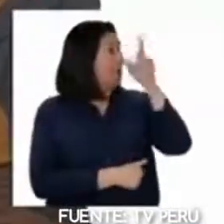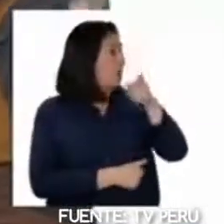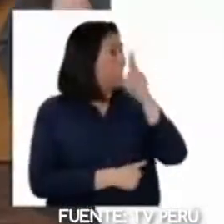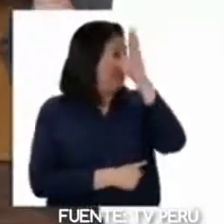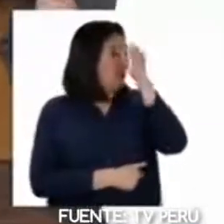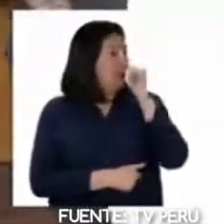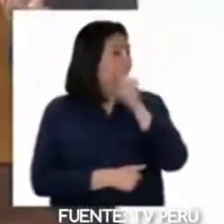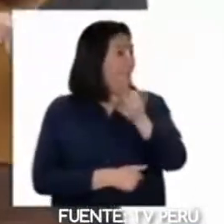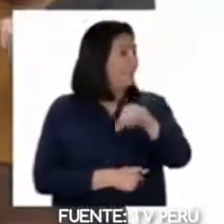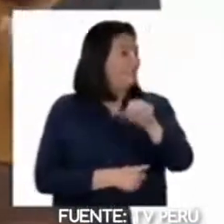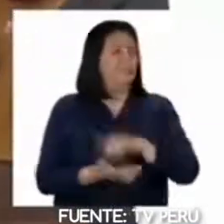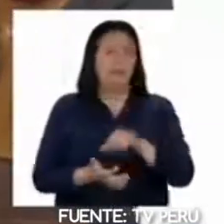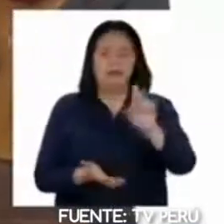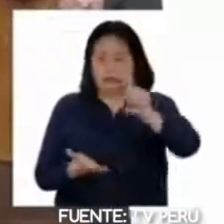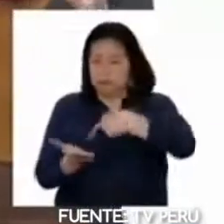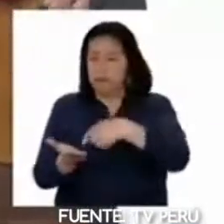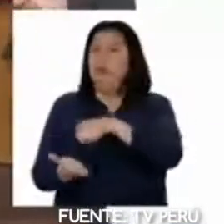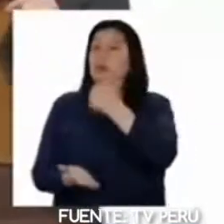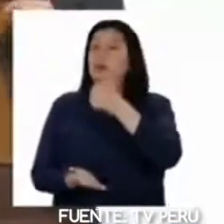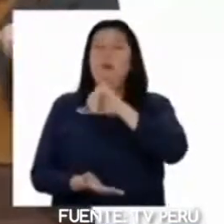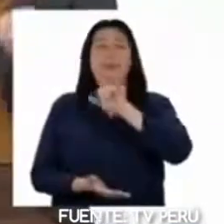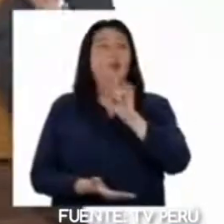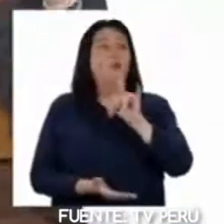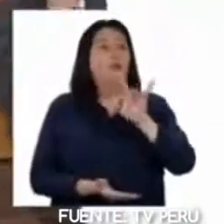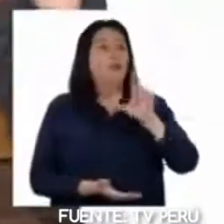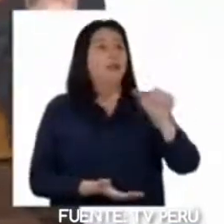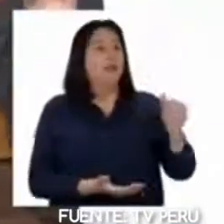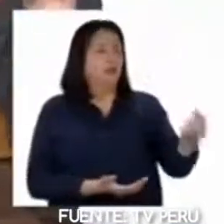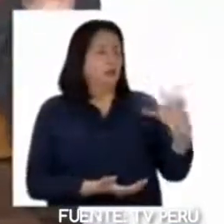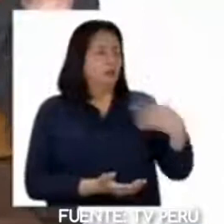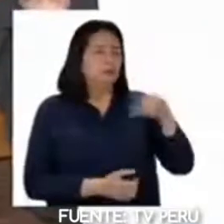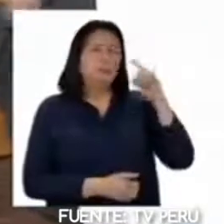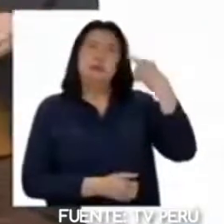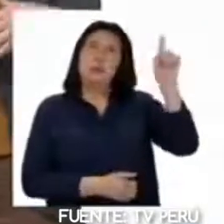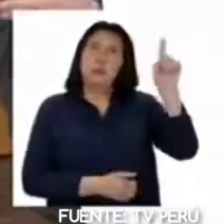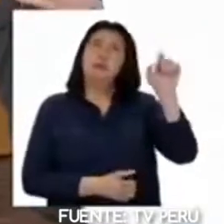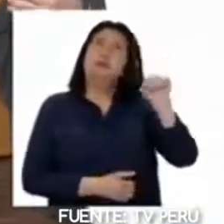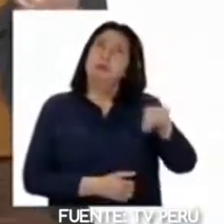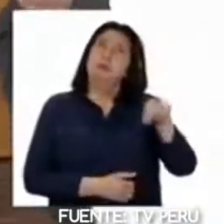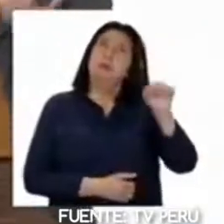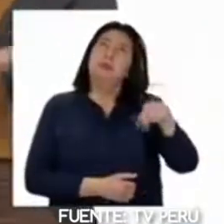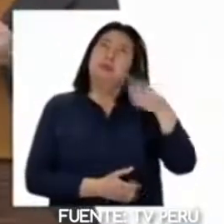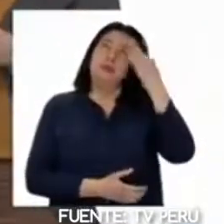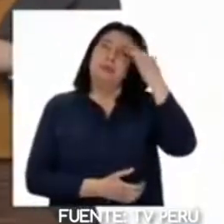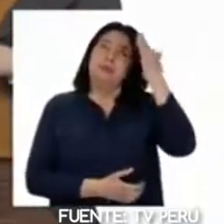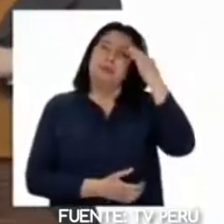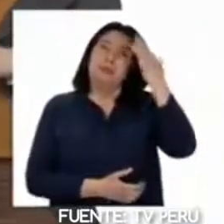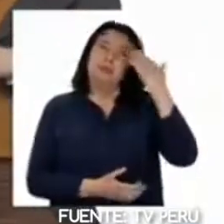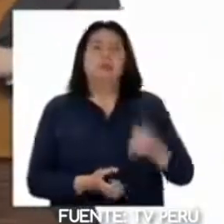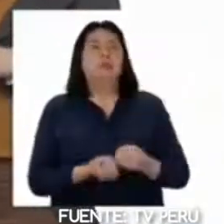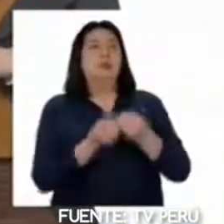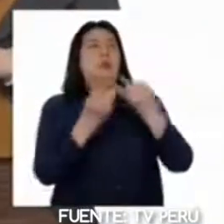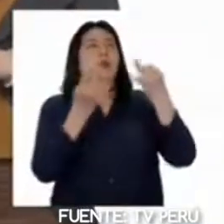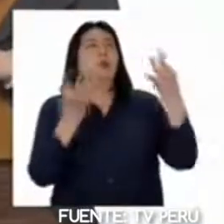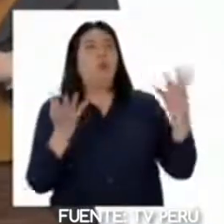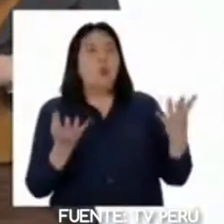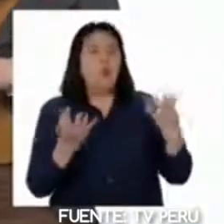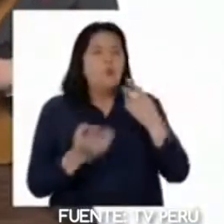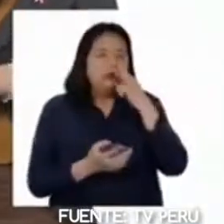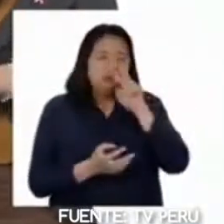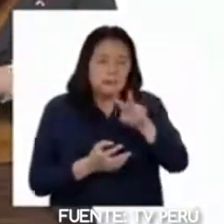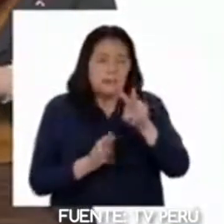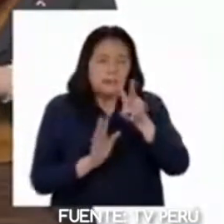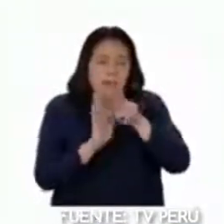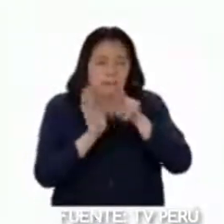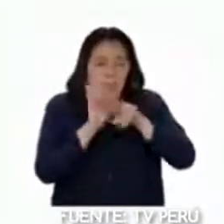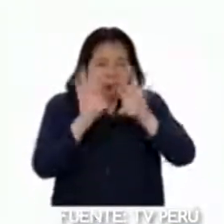chicas en casa! Ahora tenemos otro mensaje de Julia y nos dice, los millones también sirven para calcular el número de reproducciones de un video que